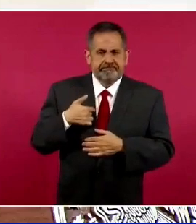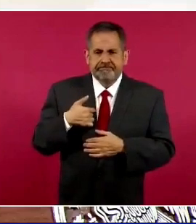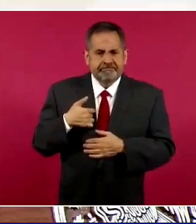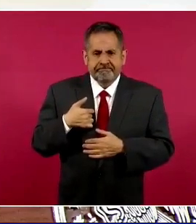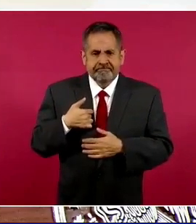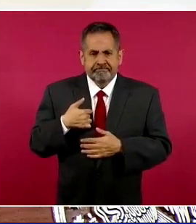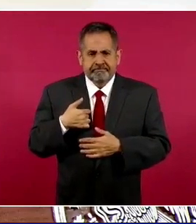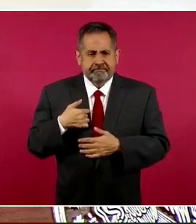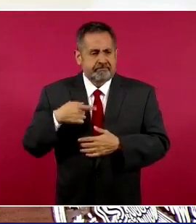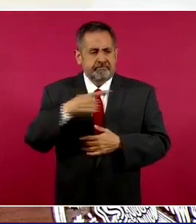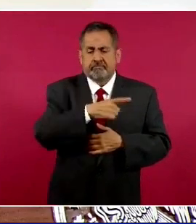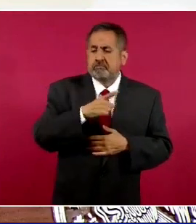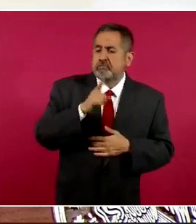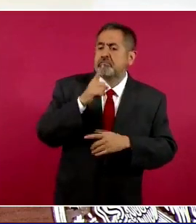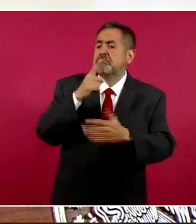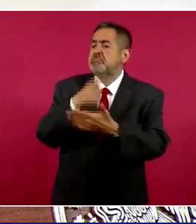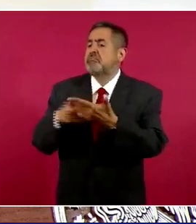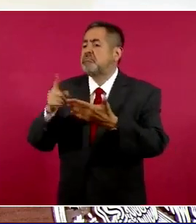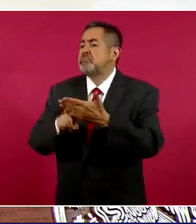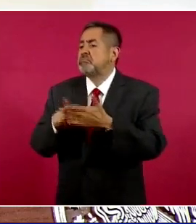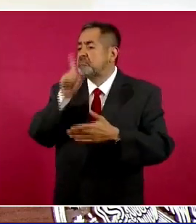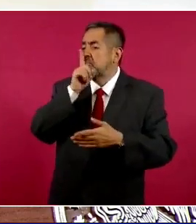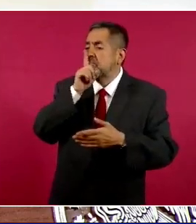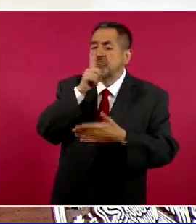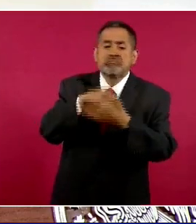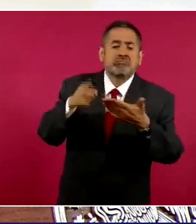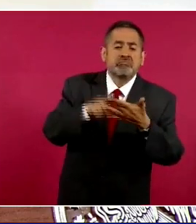de la Censura,